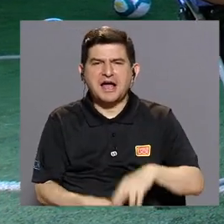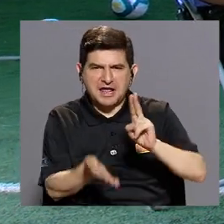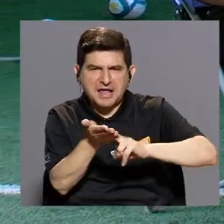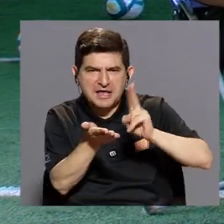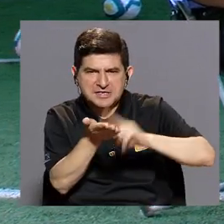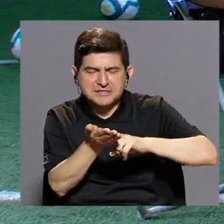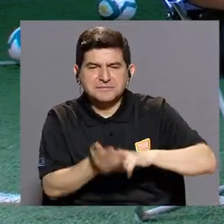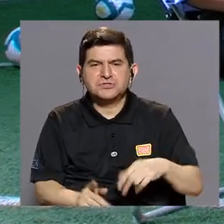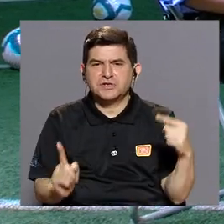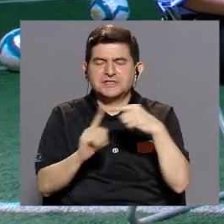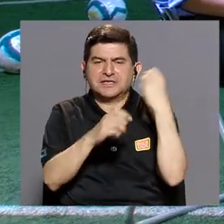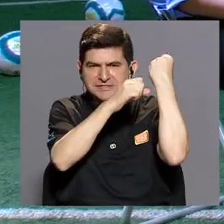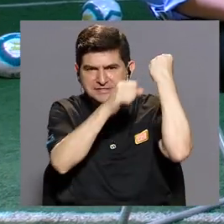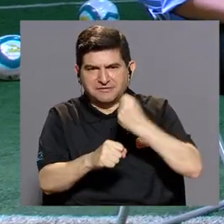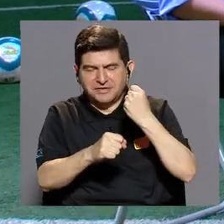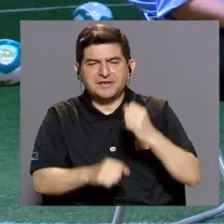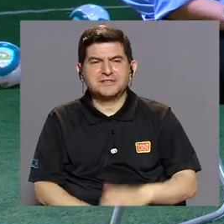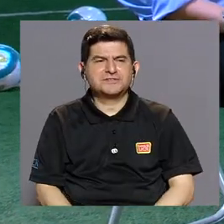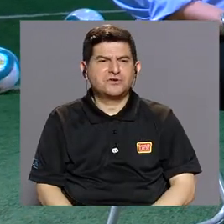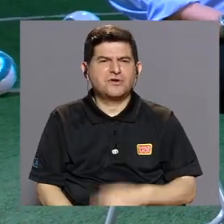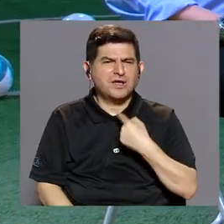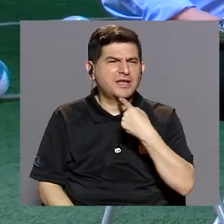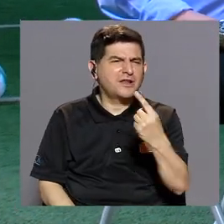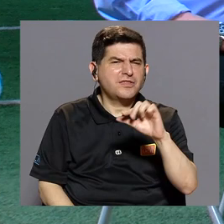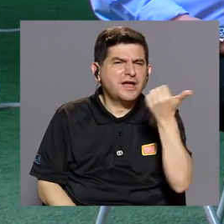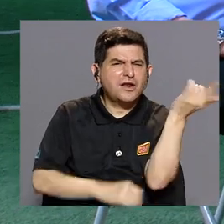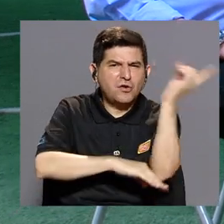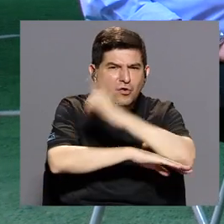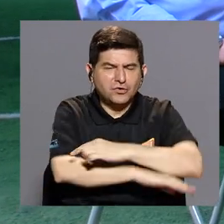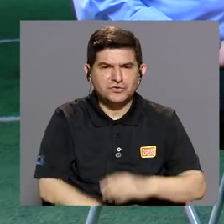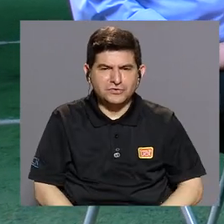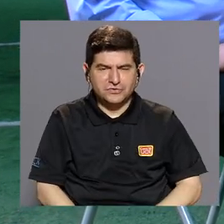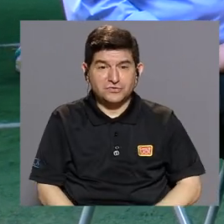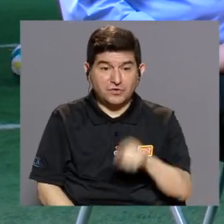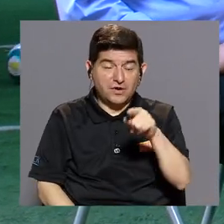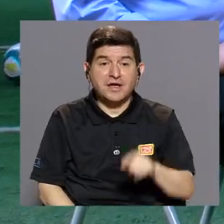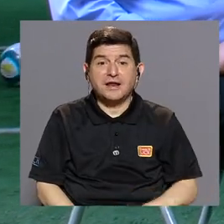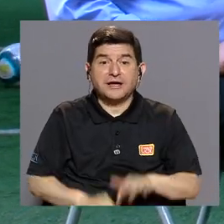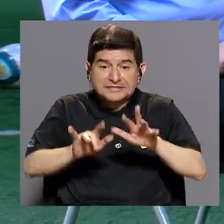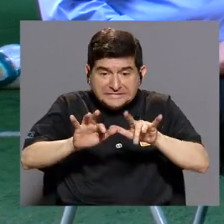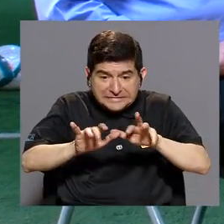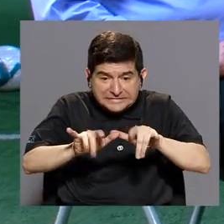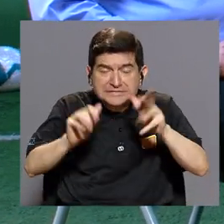federación. Y tras de eso, creo que eso te lo conté el otro día, las inscripciones eran a